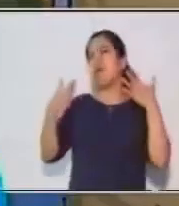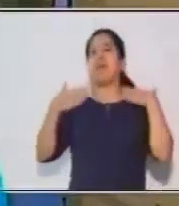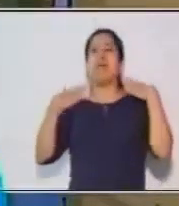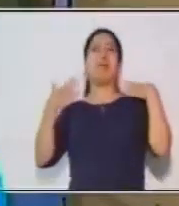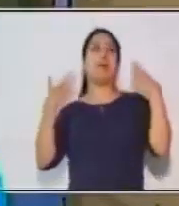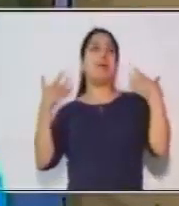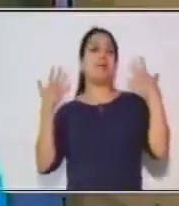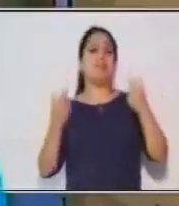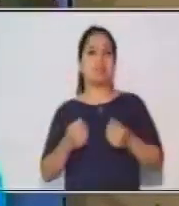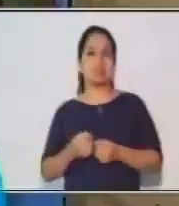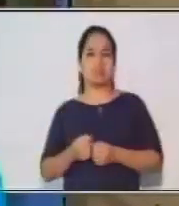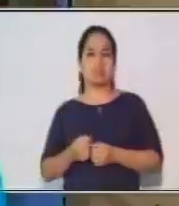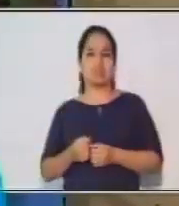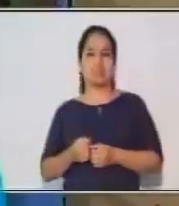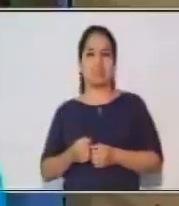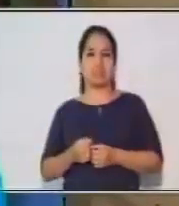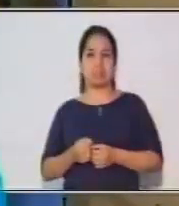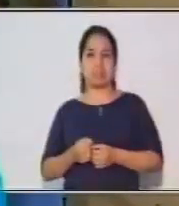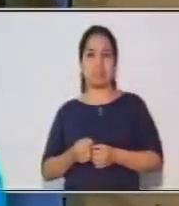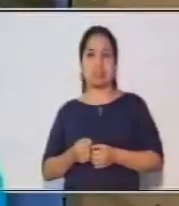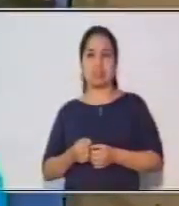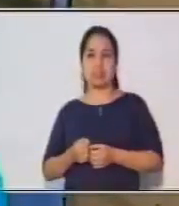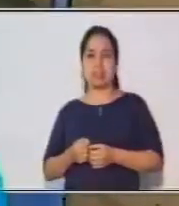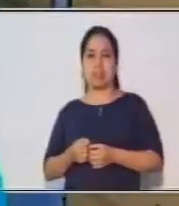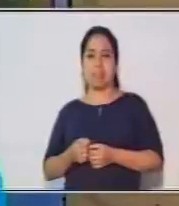Quizás muchas veces